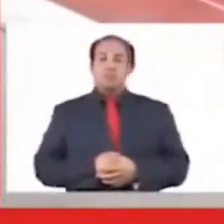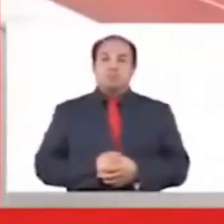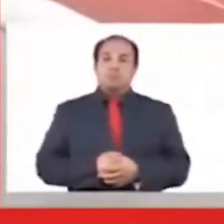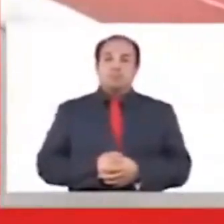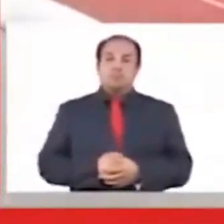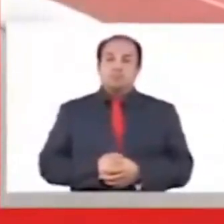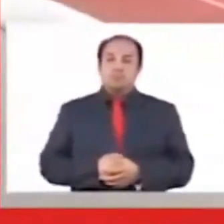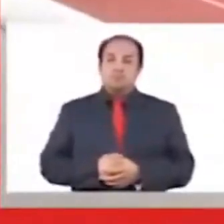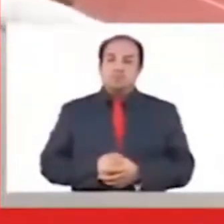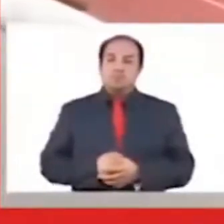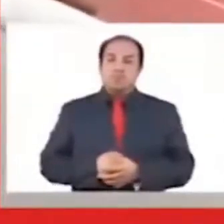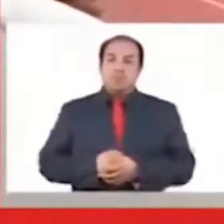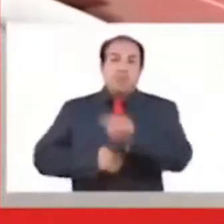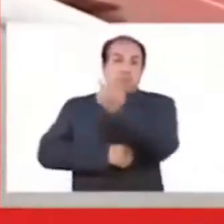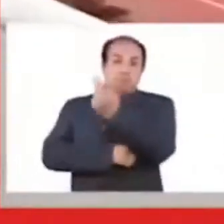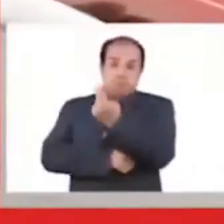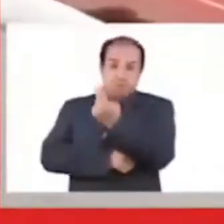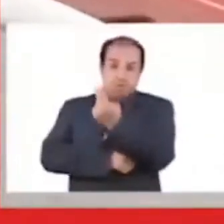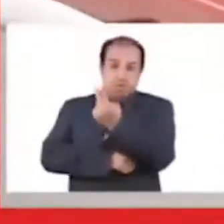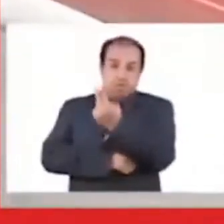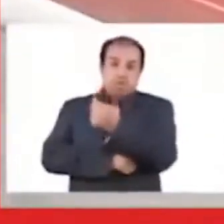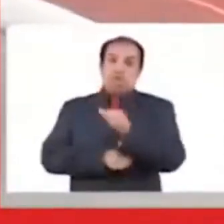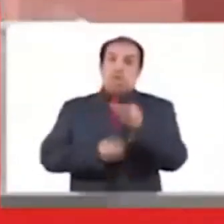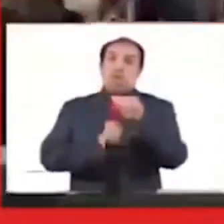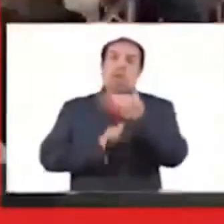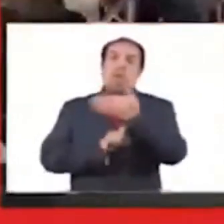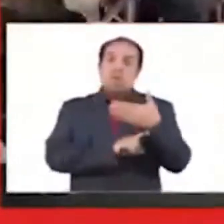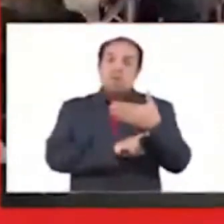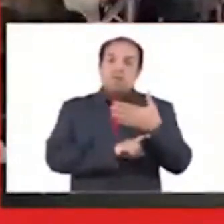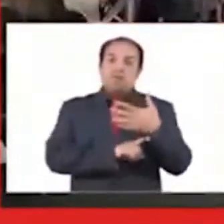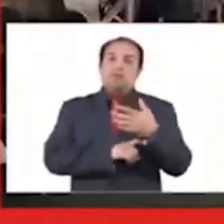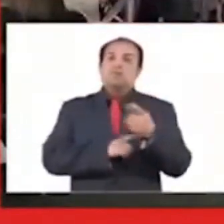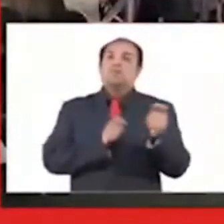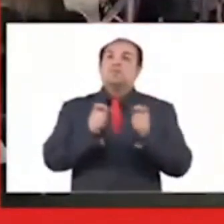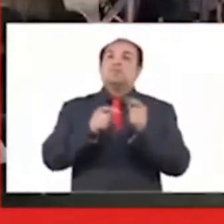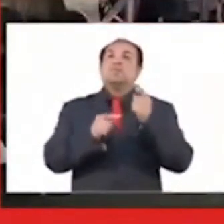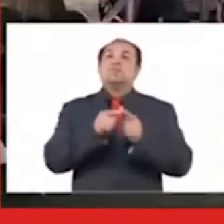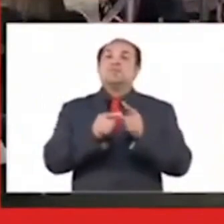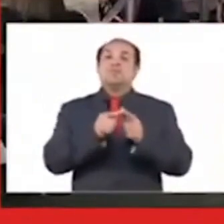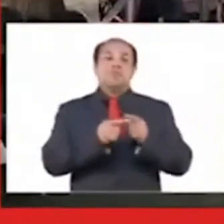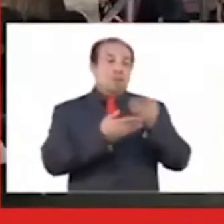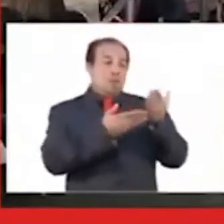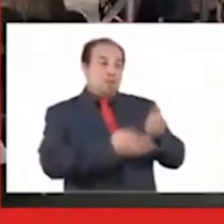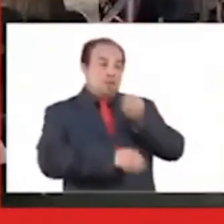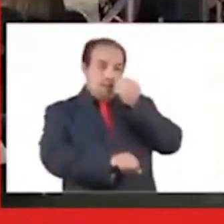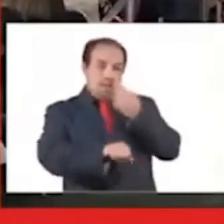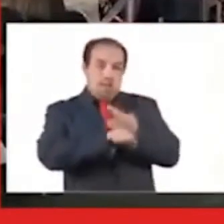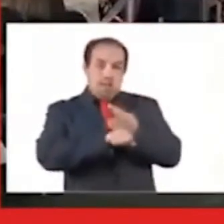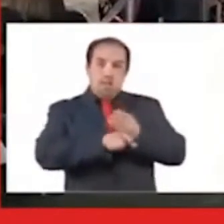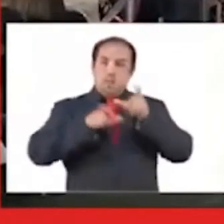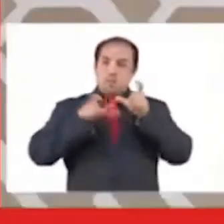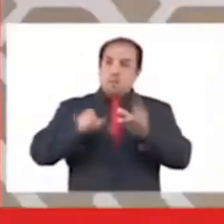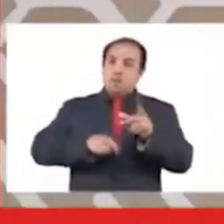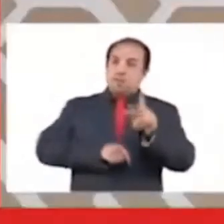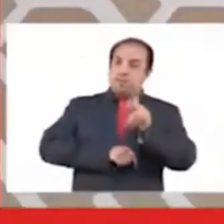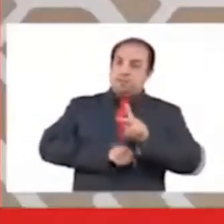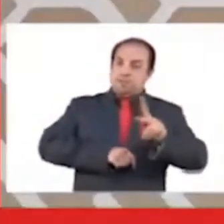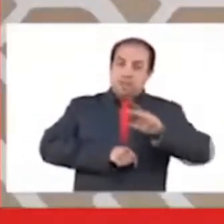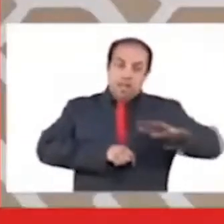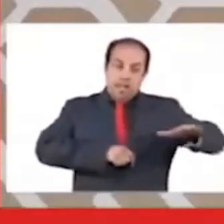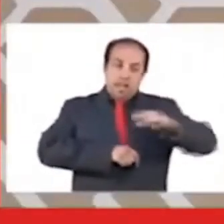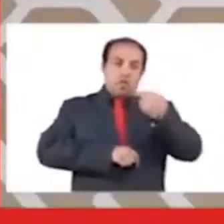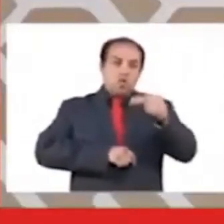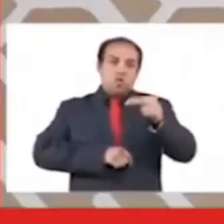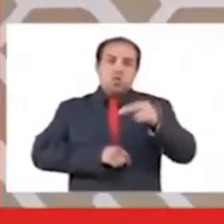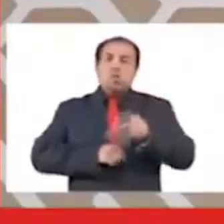Estas ambulancias las opera la Secretaría de Seguridad Ciudadana, un área de la Secretaría